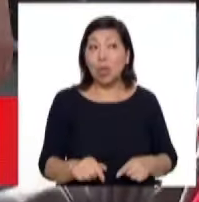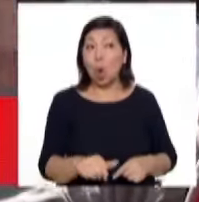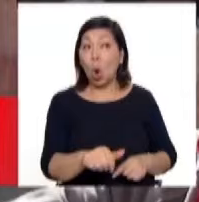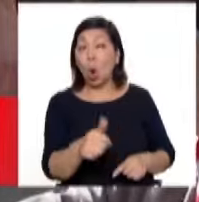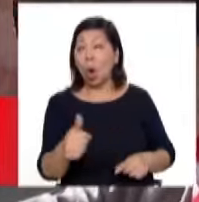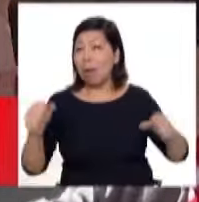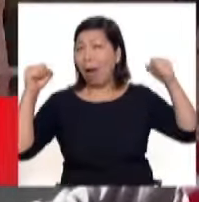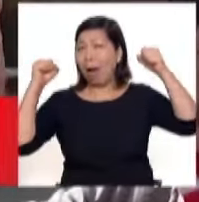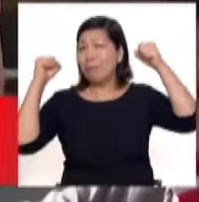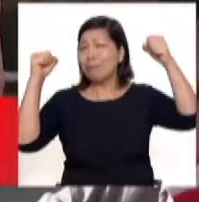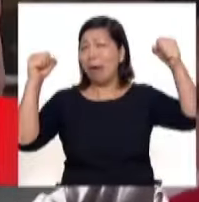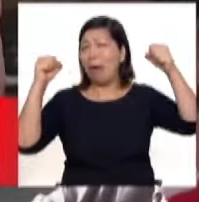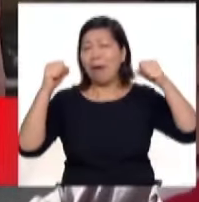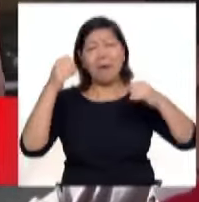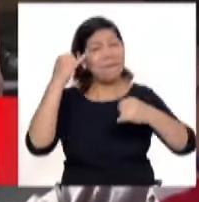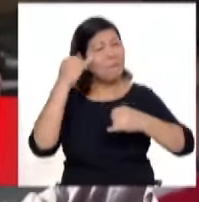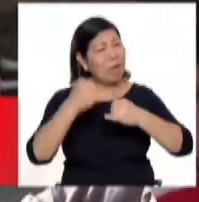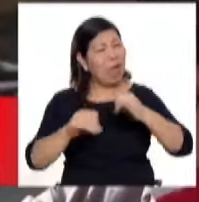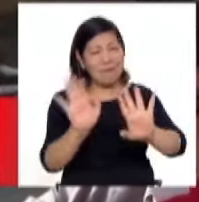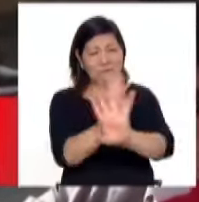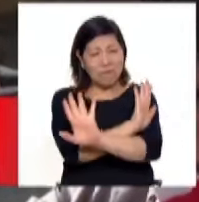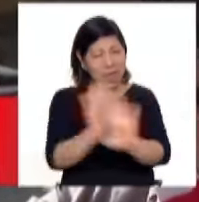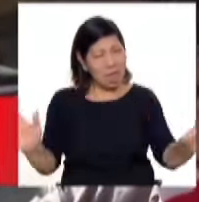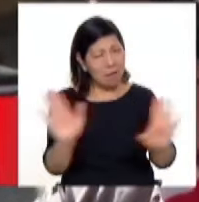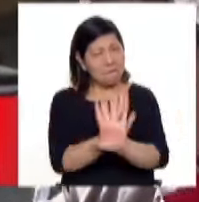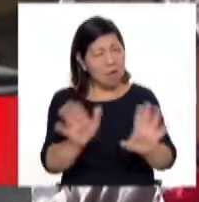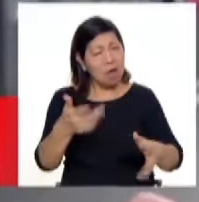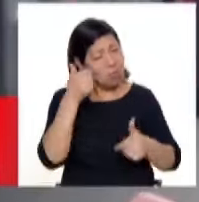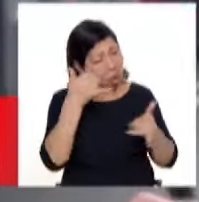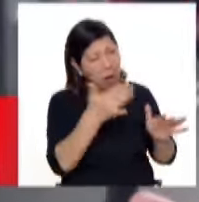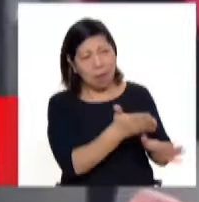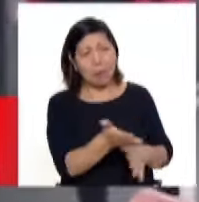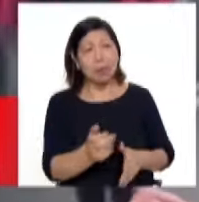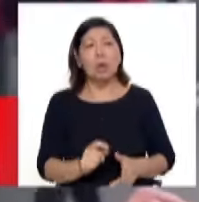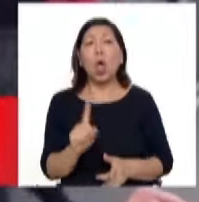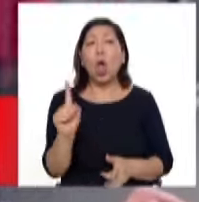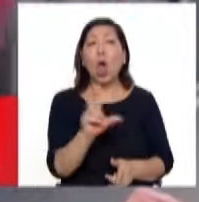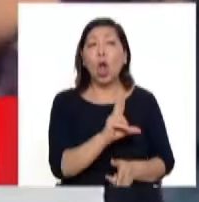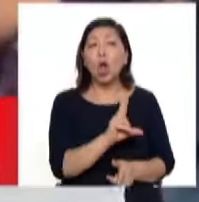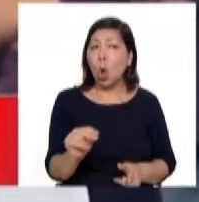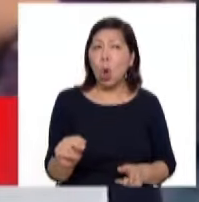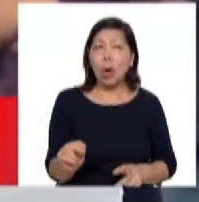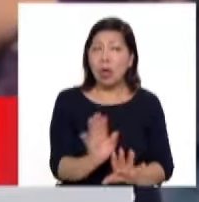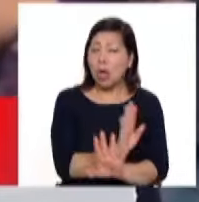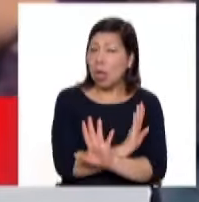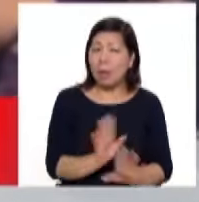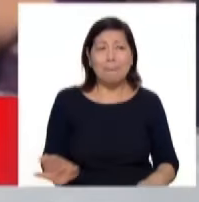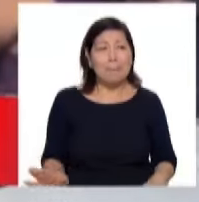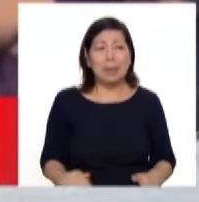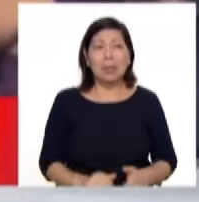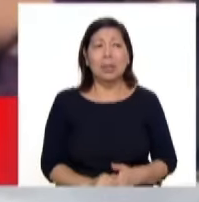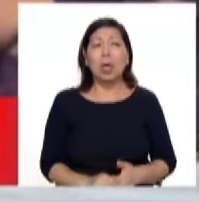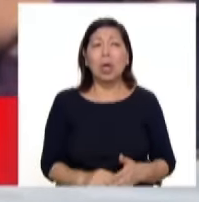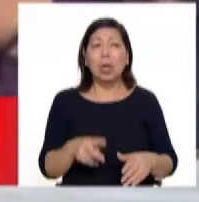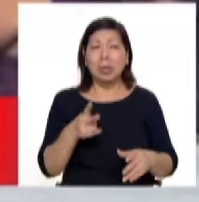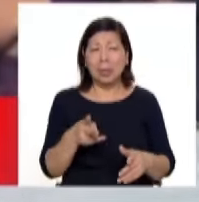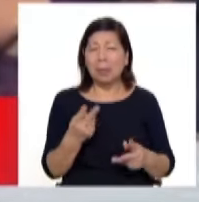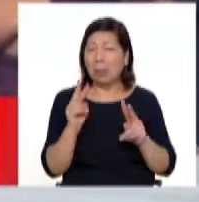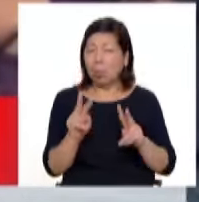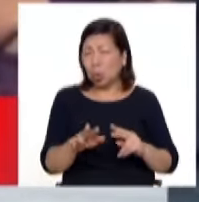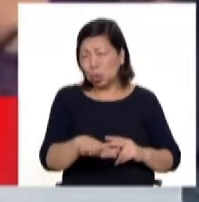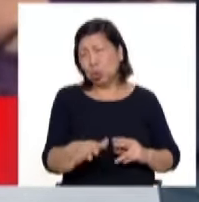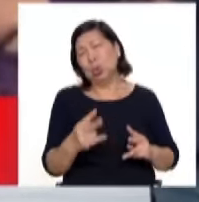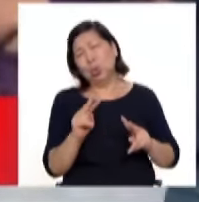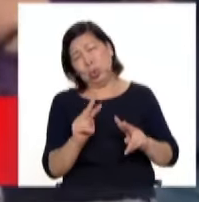mientras reclamaban el fin de esas prácticas. No queremos tortura animal. Si nosotros normalizamos desde que ves a